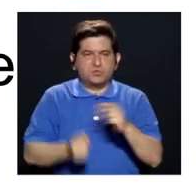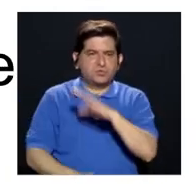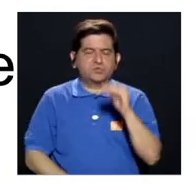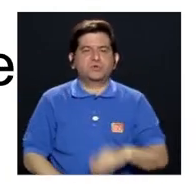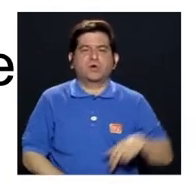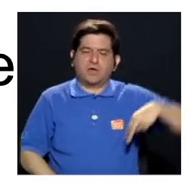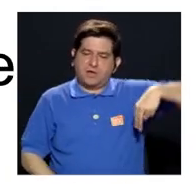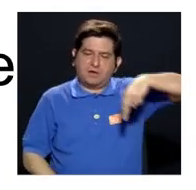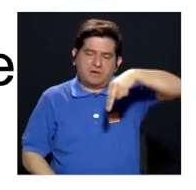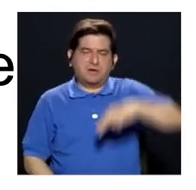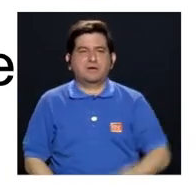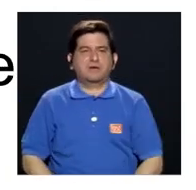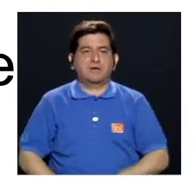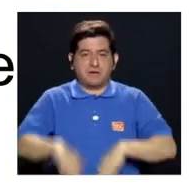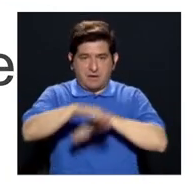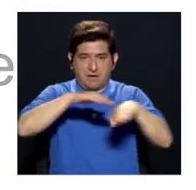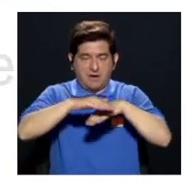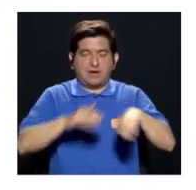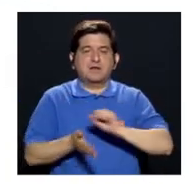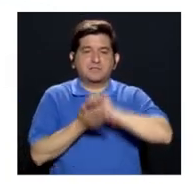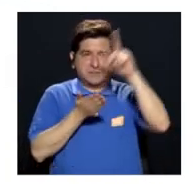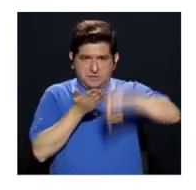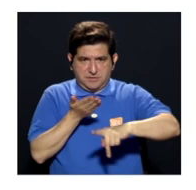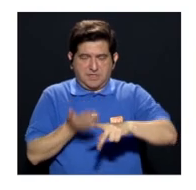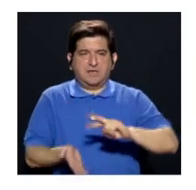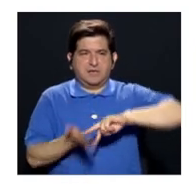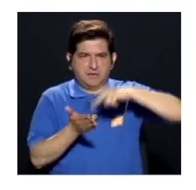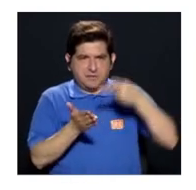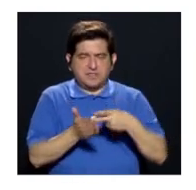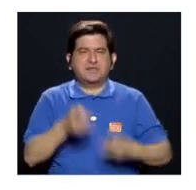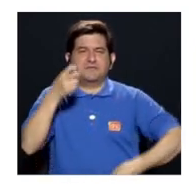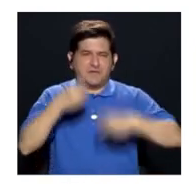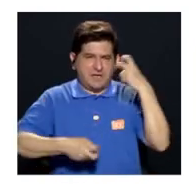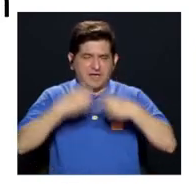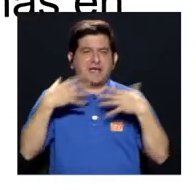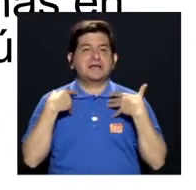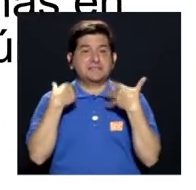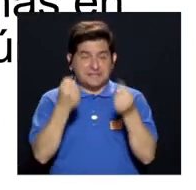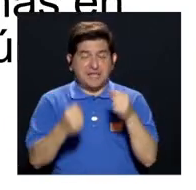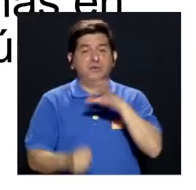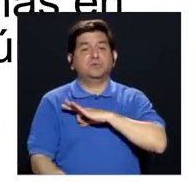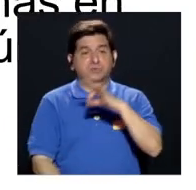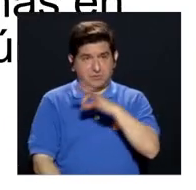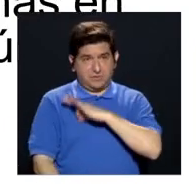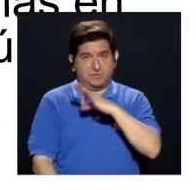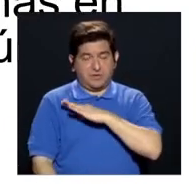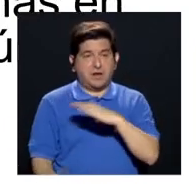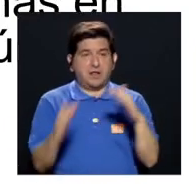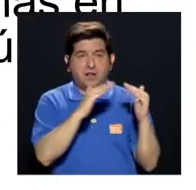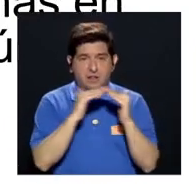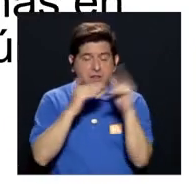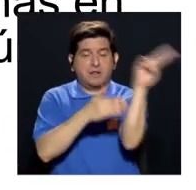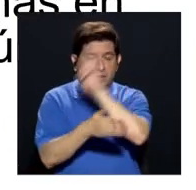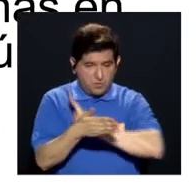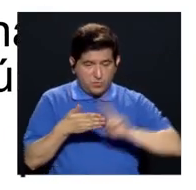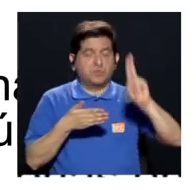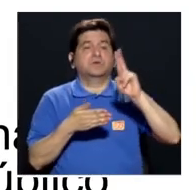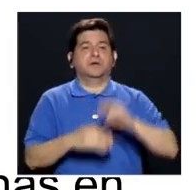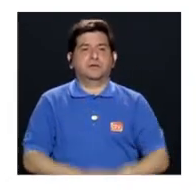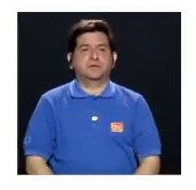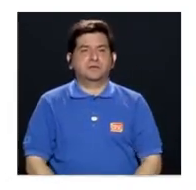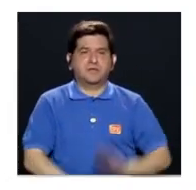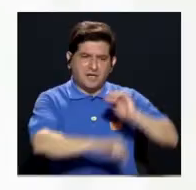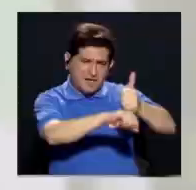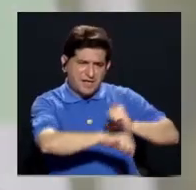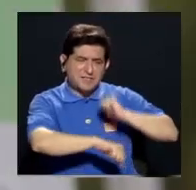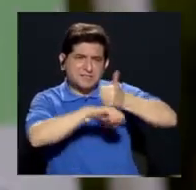frente al peatonal en la sede de Rodrigo Facio, convirtiéndose en un problema de salud y bienestar de la comunidad universitaria. Se